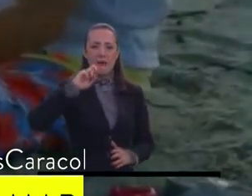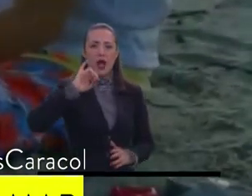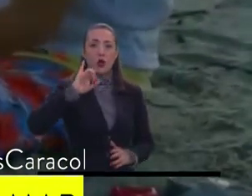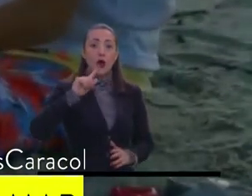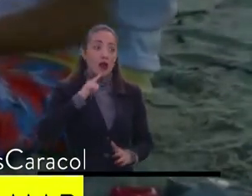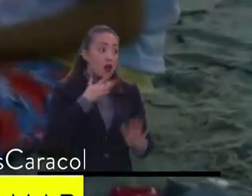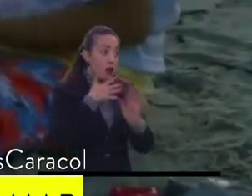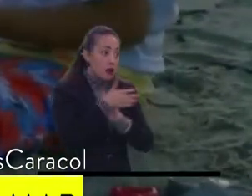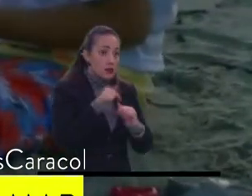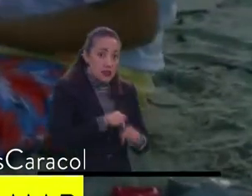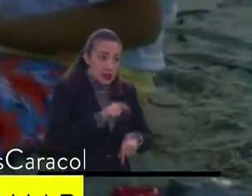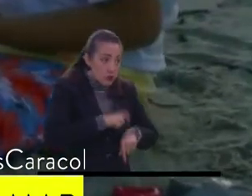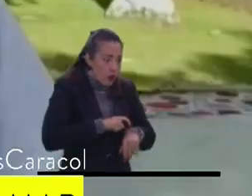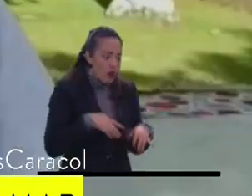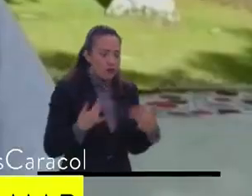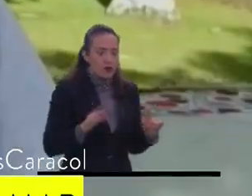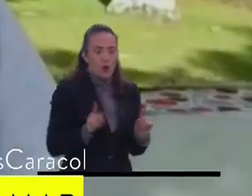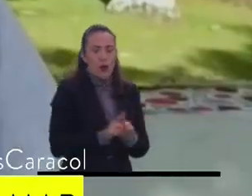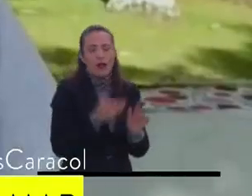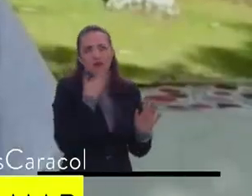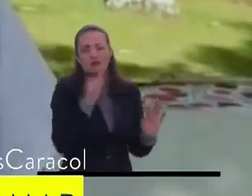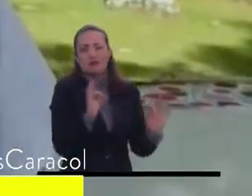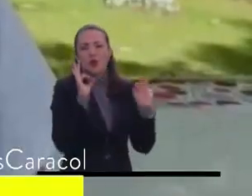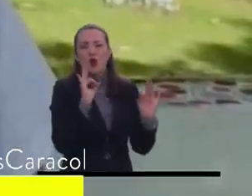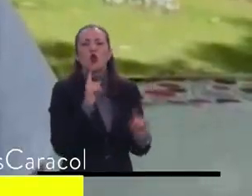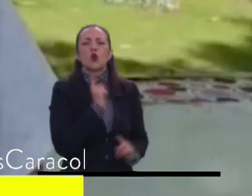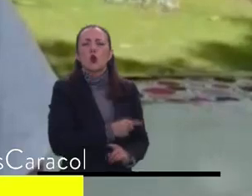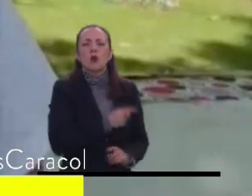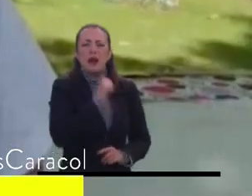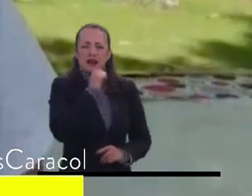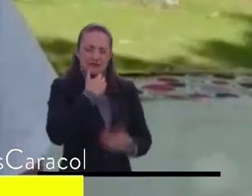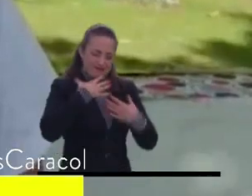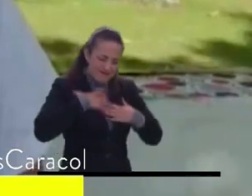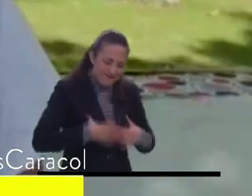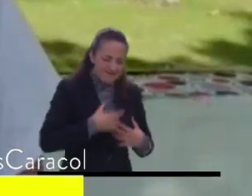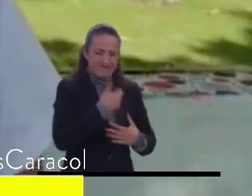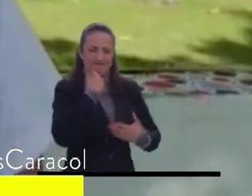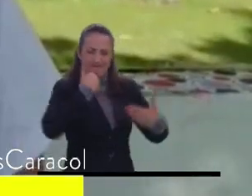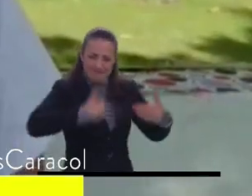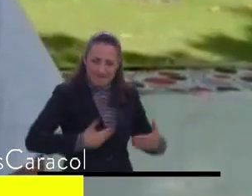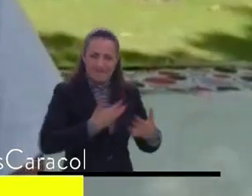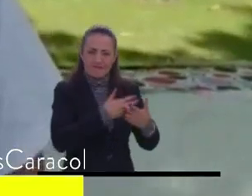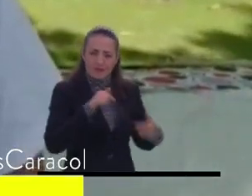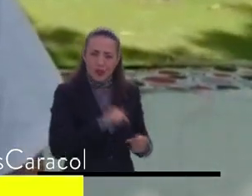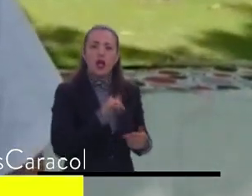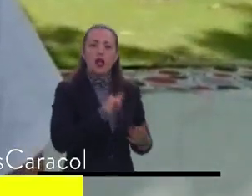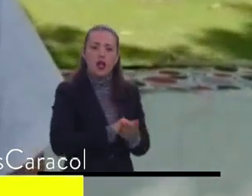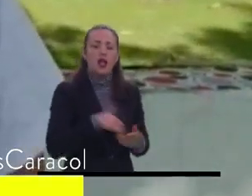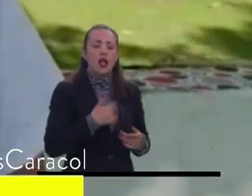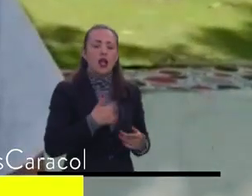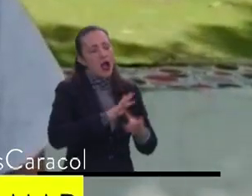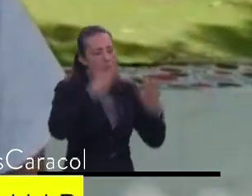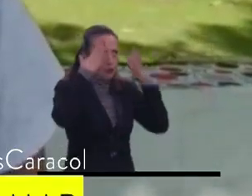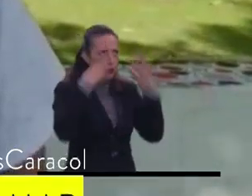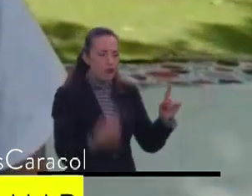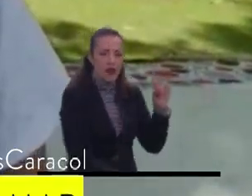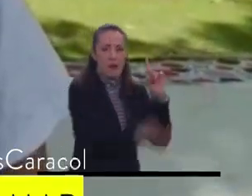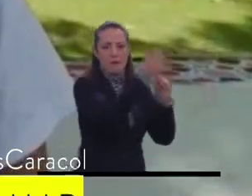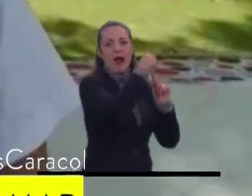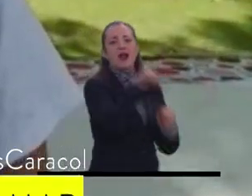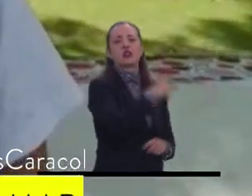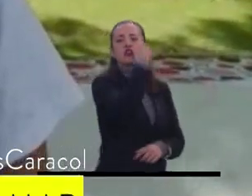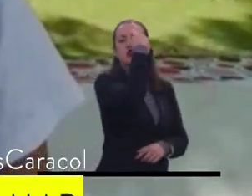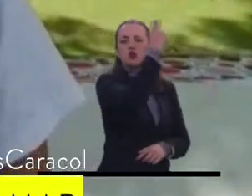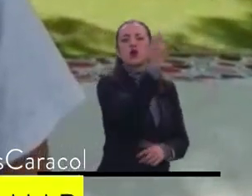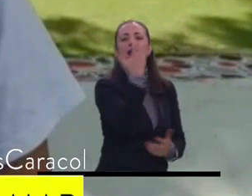momentos de su vida. Debido a todo eso que ha padecido, suscitó la idea de cumplirle uno de sus sueños, el sueño